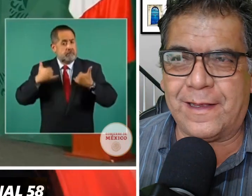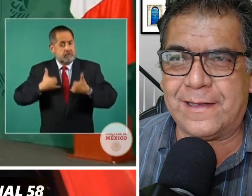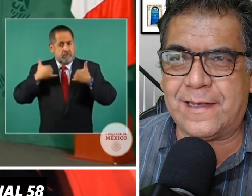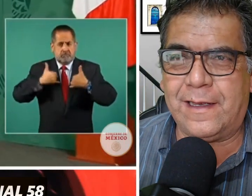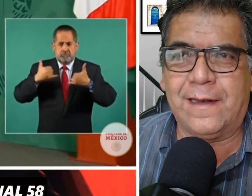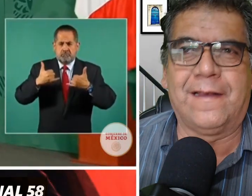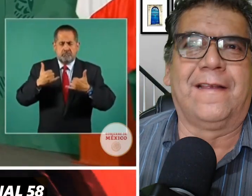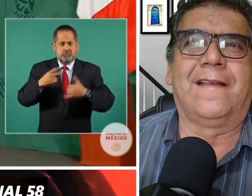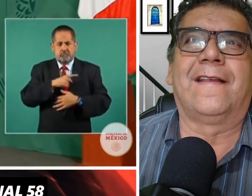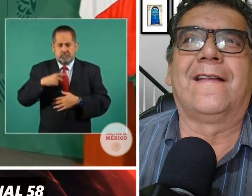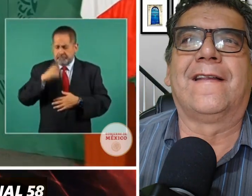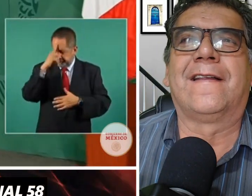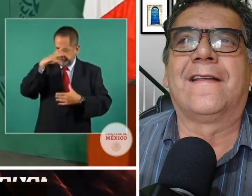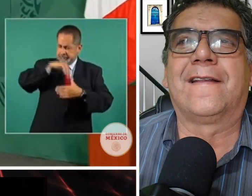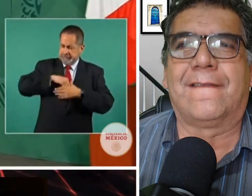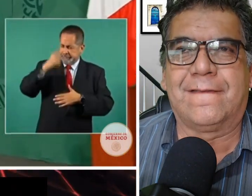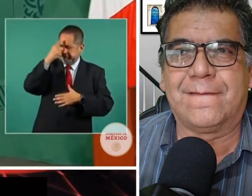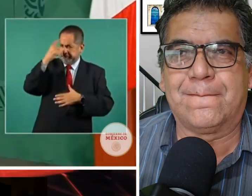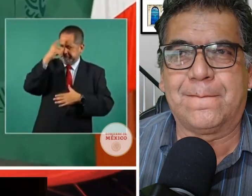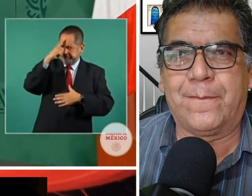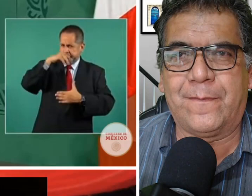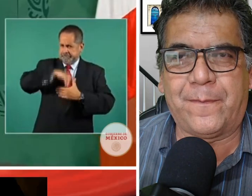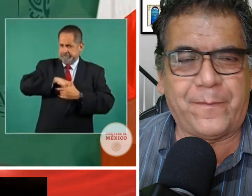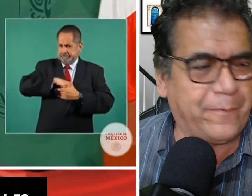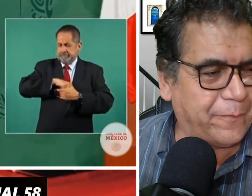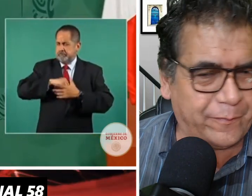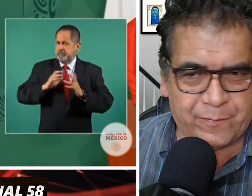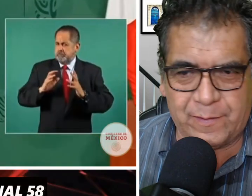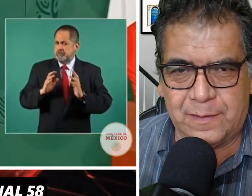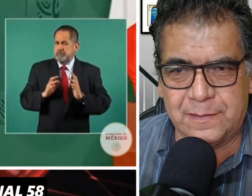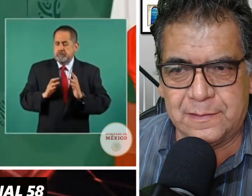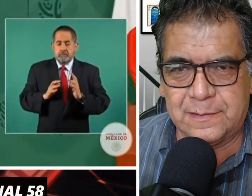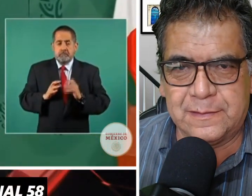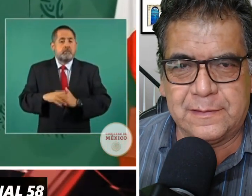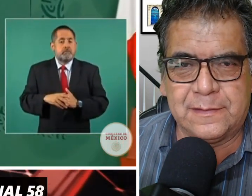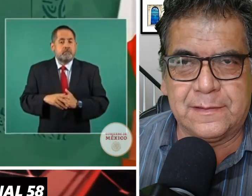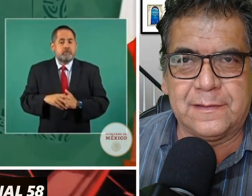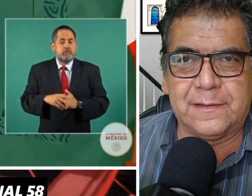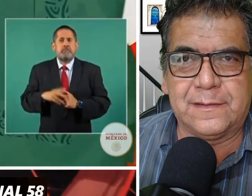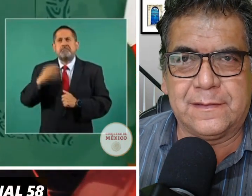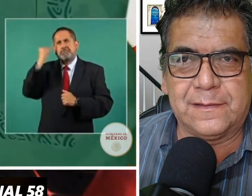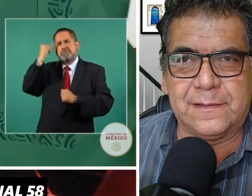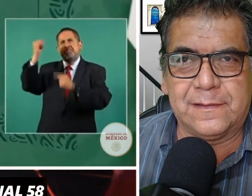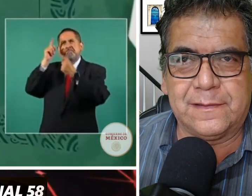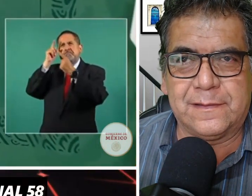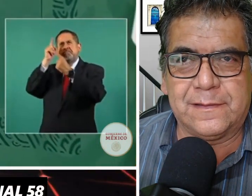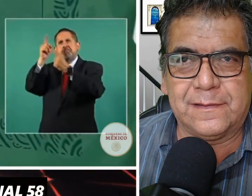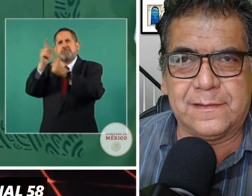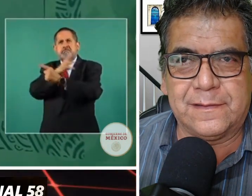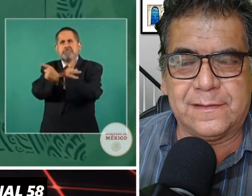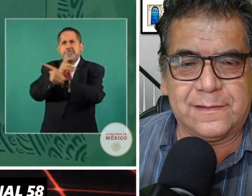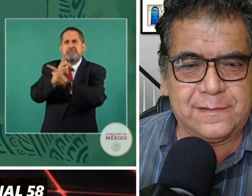lo internalicen. No se puede hacer política sin ideales, sin